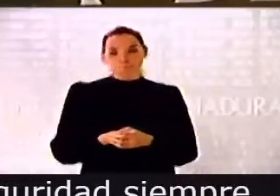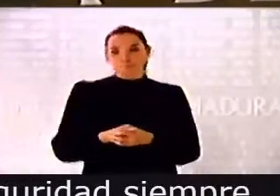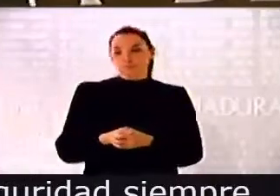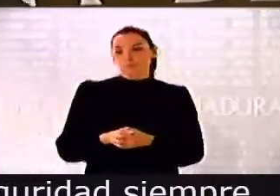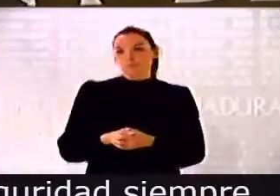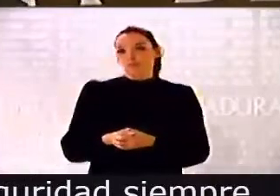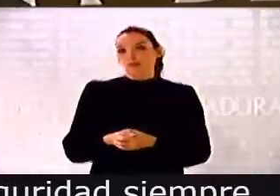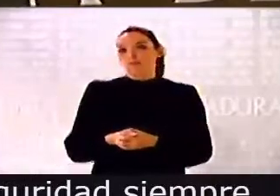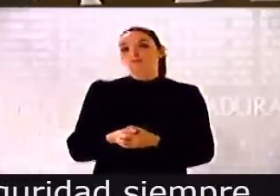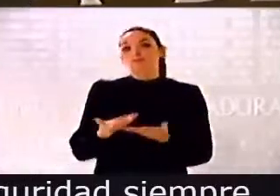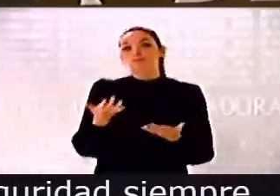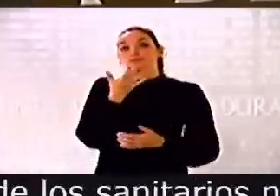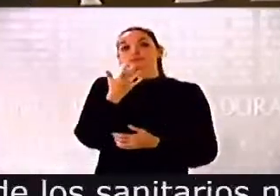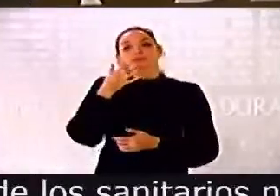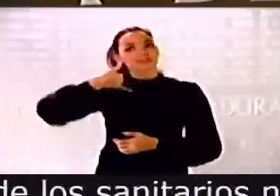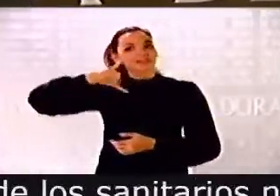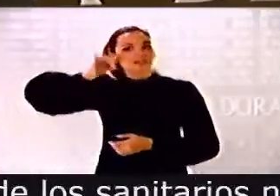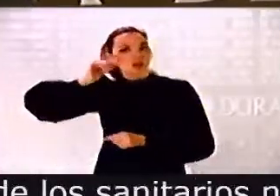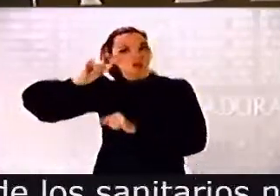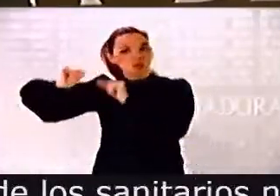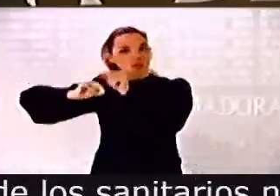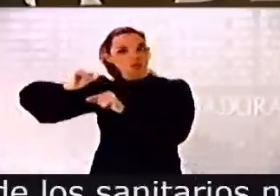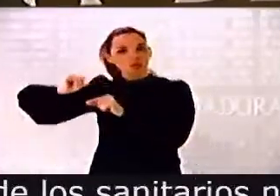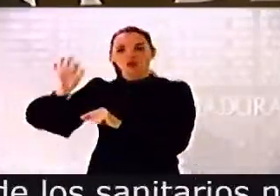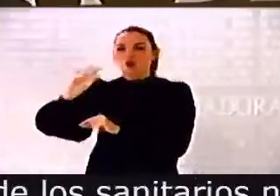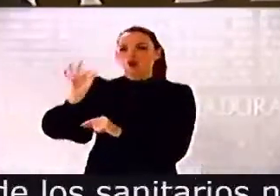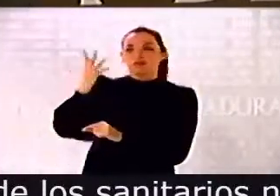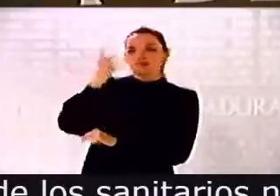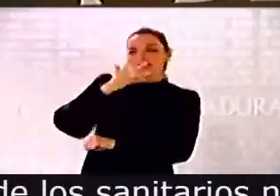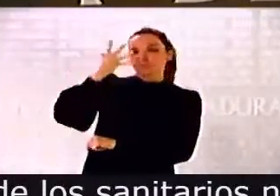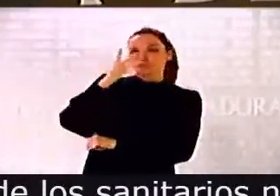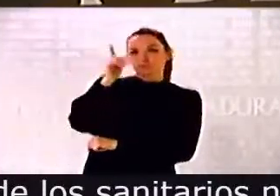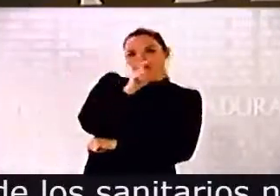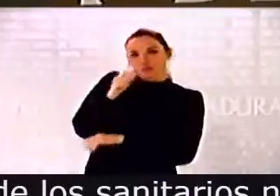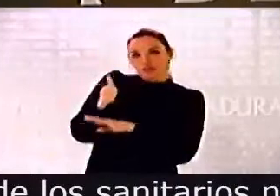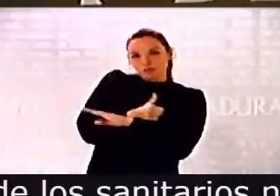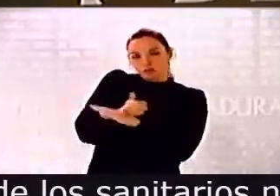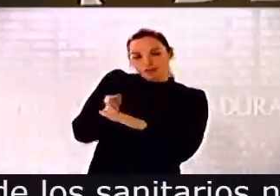o generar determinada incertidumbre a la ciudadanía